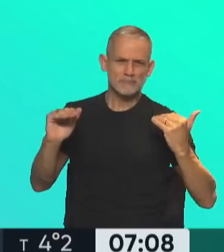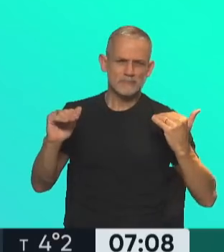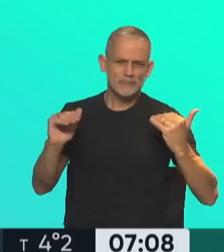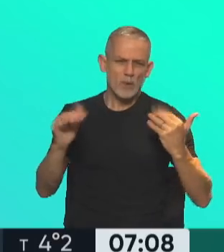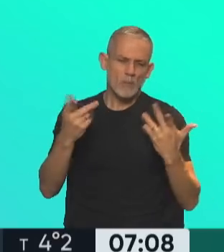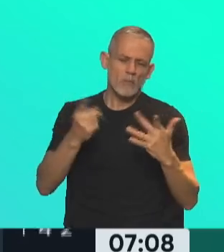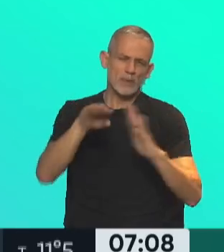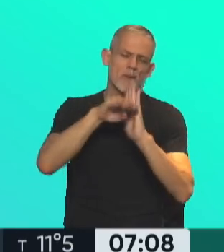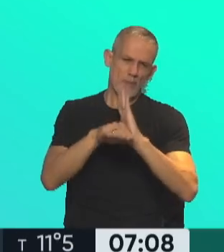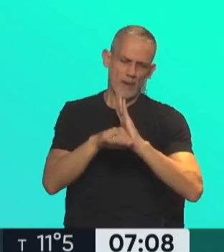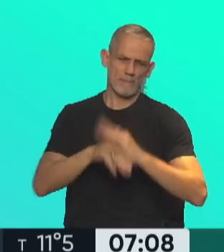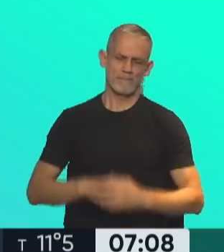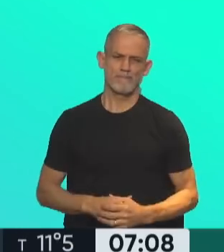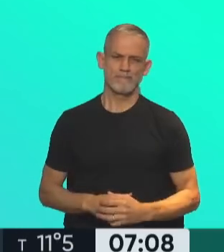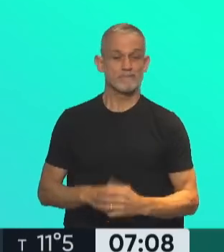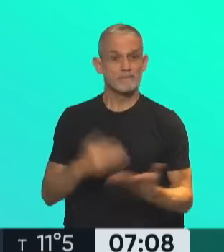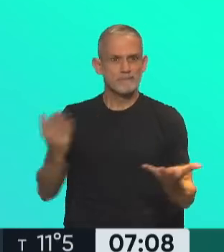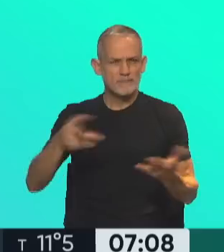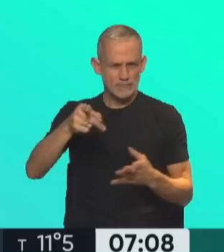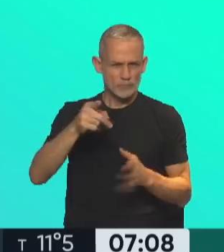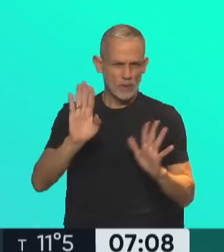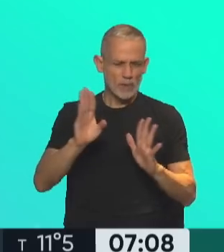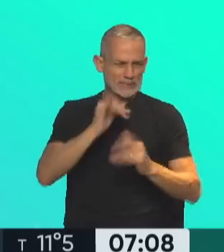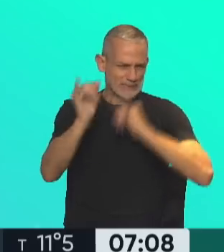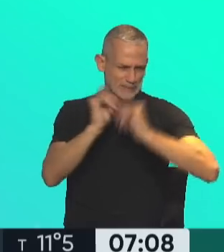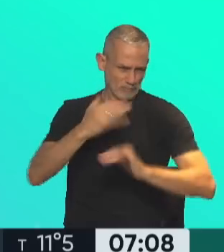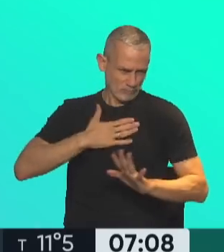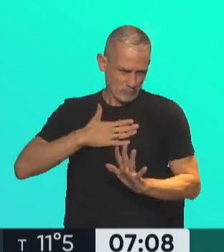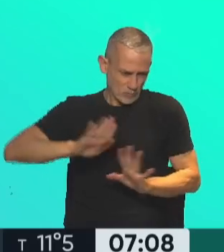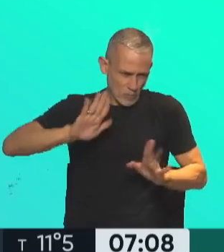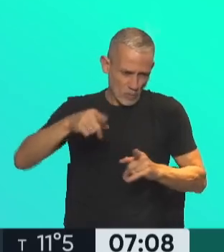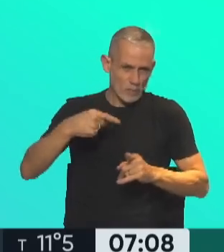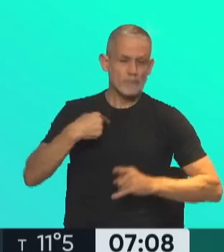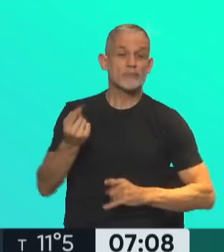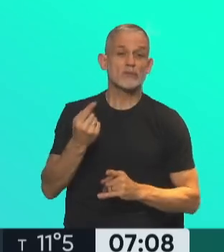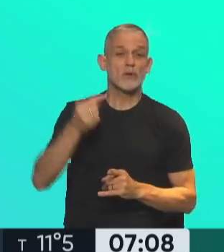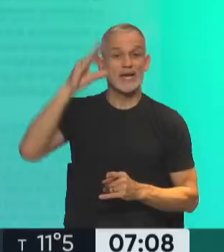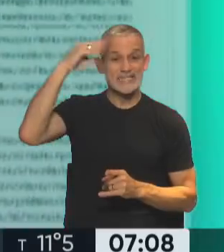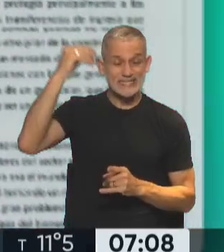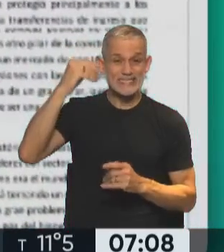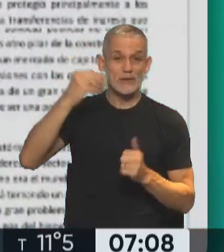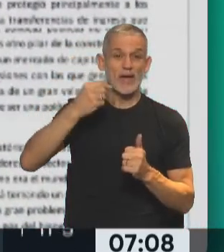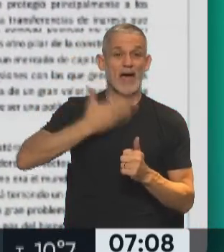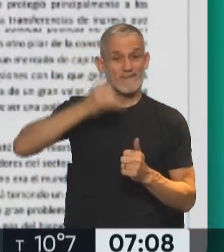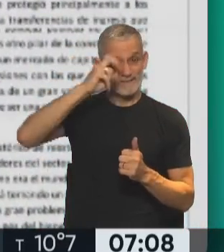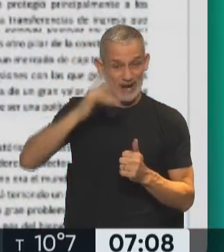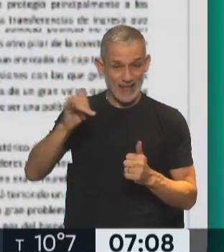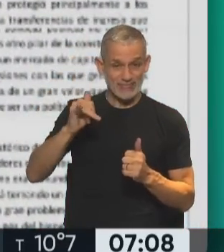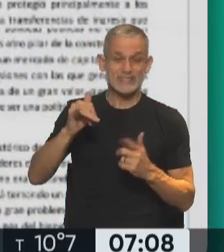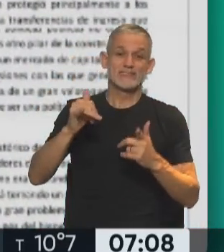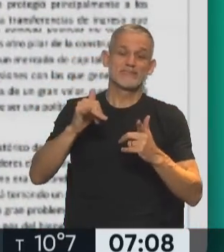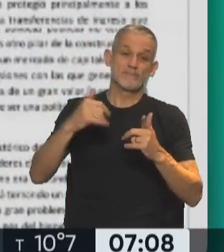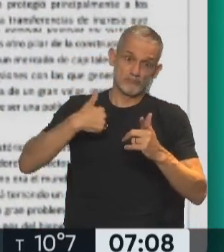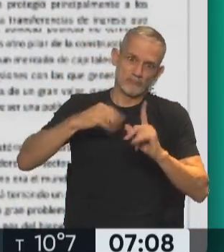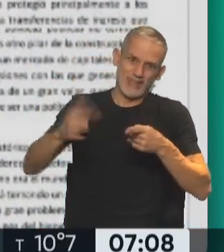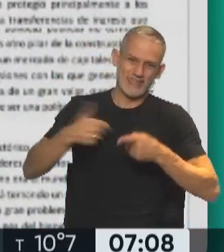frente de esas medidas. Bueno, vamos a hacer un poquito de relato propio. Estábamos Silvia Fernández y quien te habla el sábado trabajando.